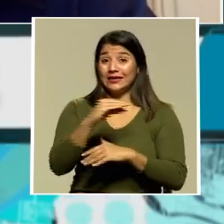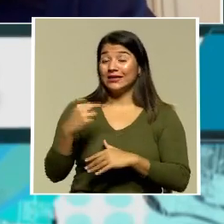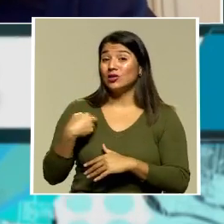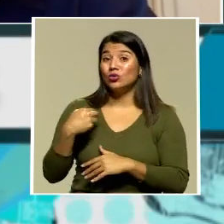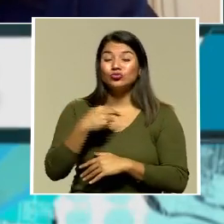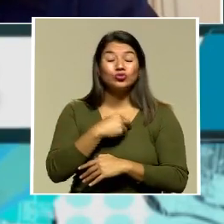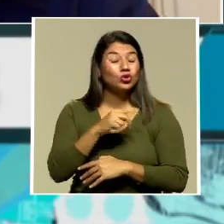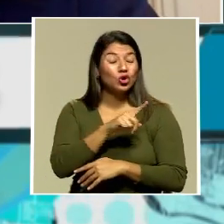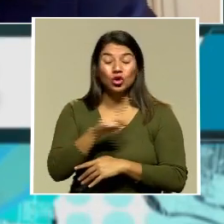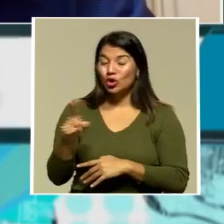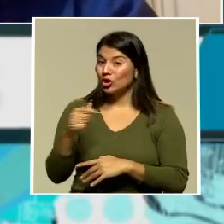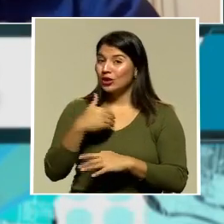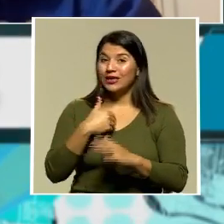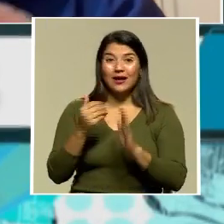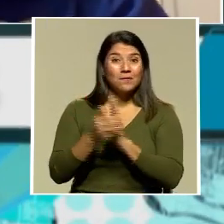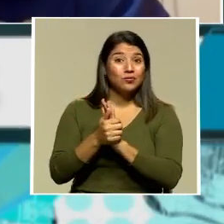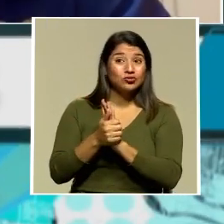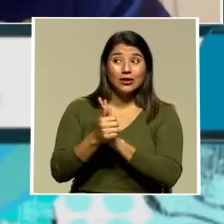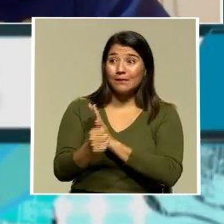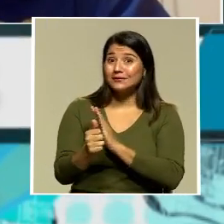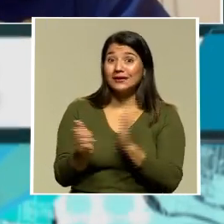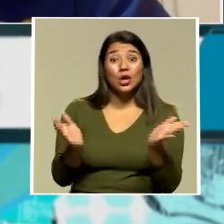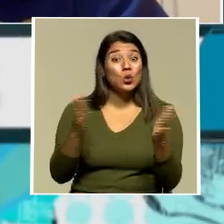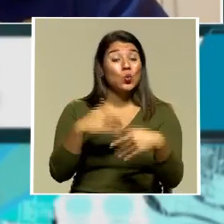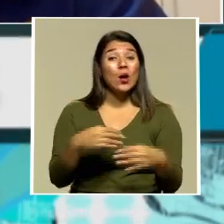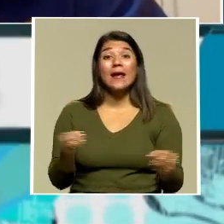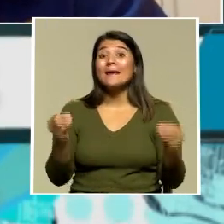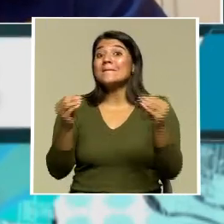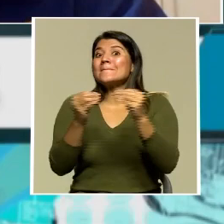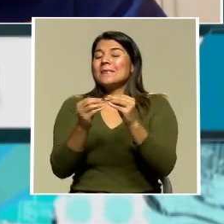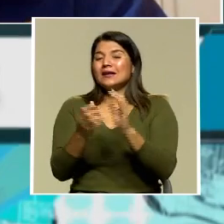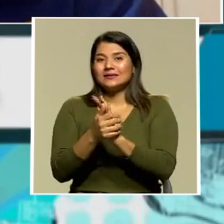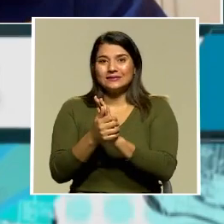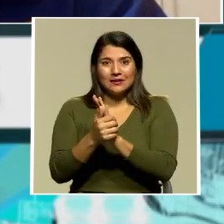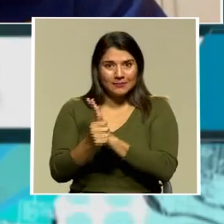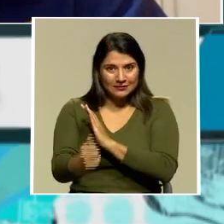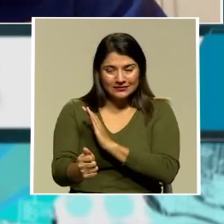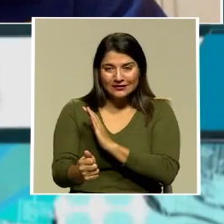tenemos capacidad adicional más que la